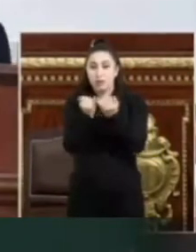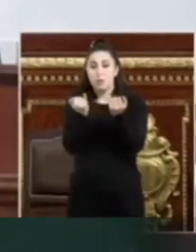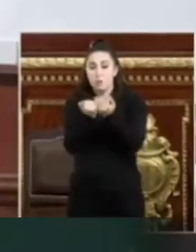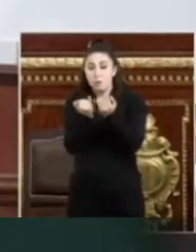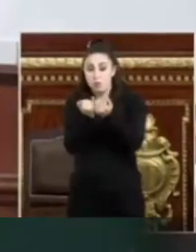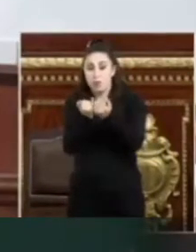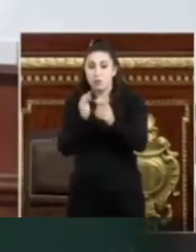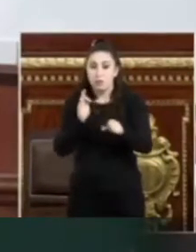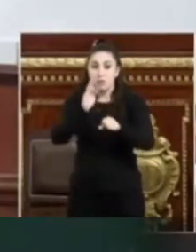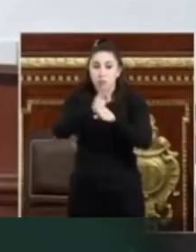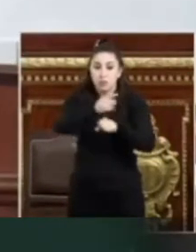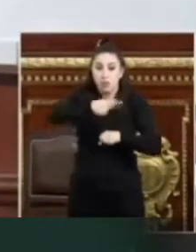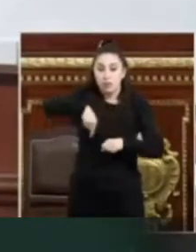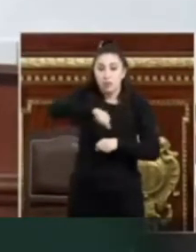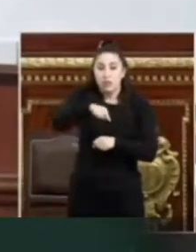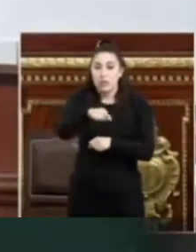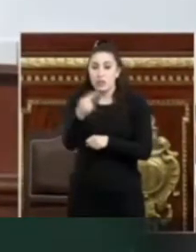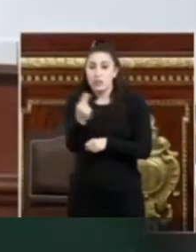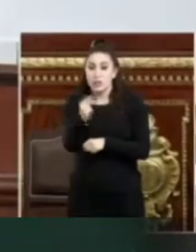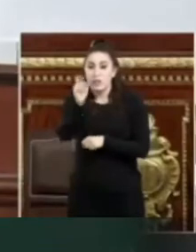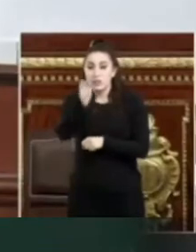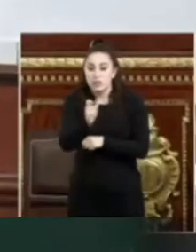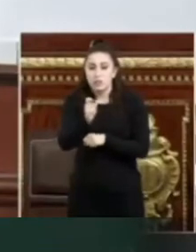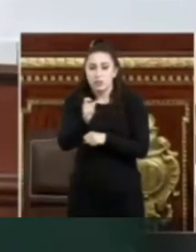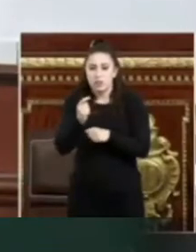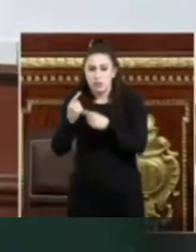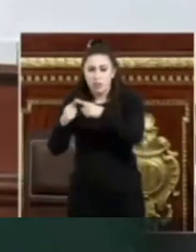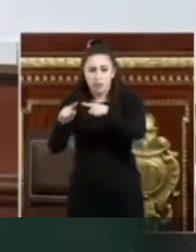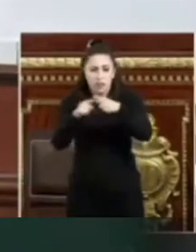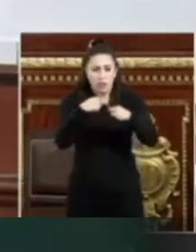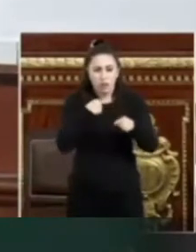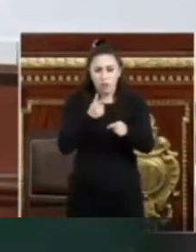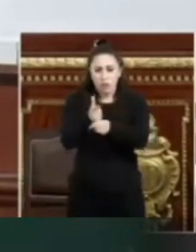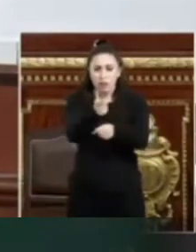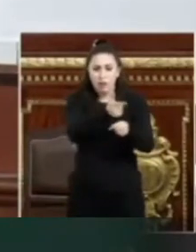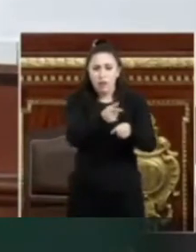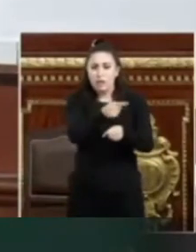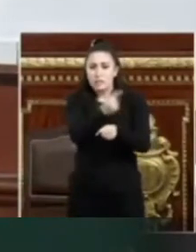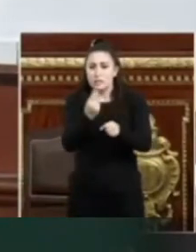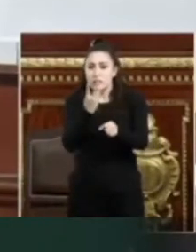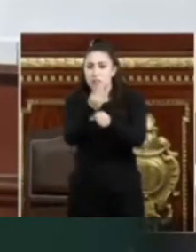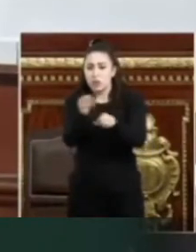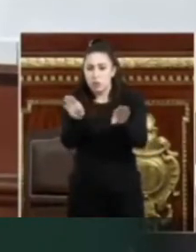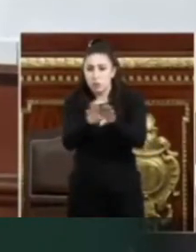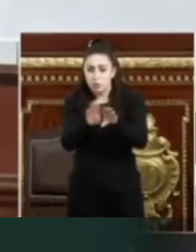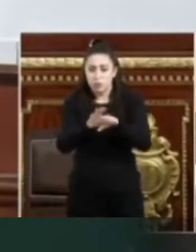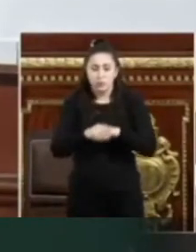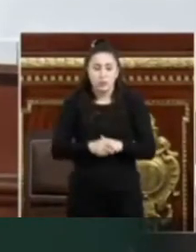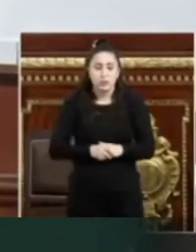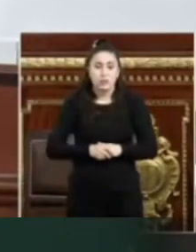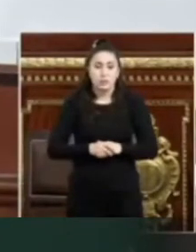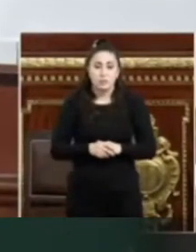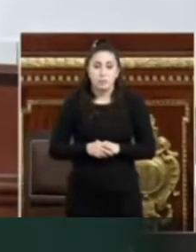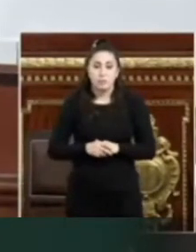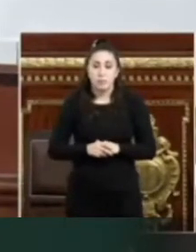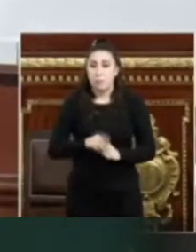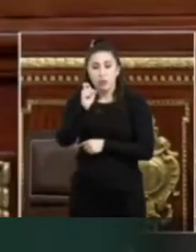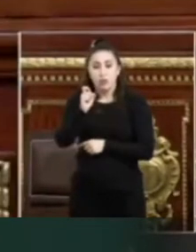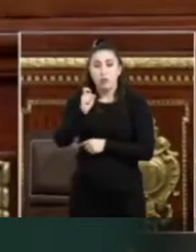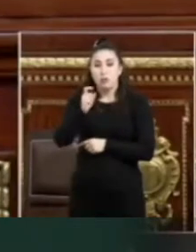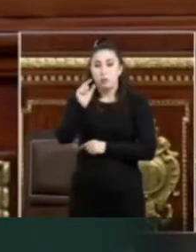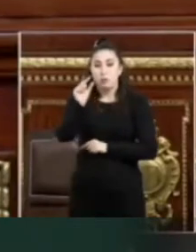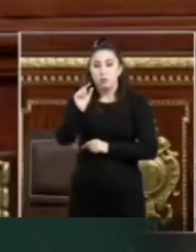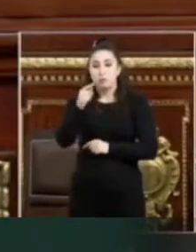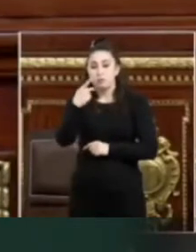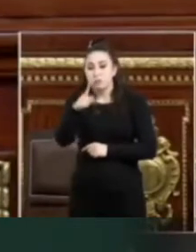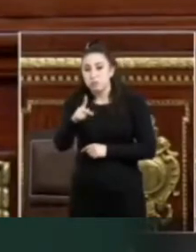las y los repartidores de estas plataformas sufren una precarización o deterioro de sus condiciones del trabajo debido a que se les niega el reconocimiento de derechos,